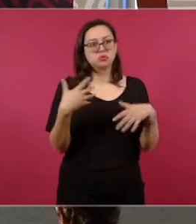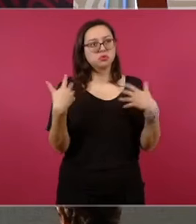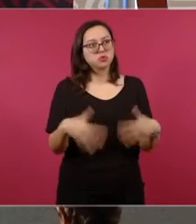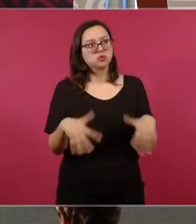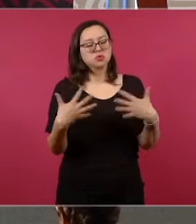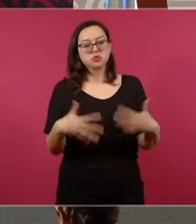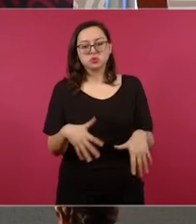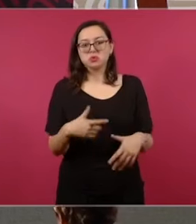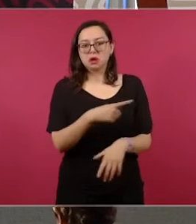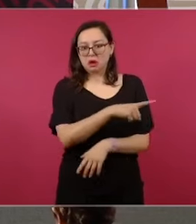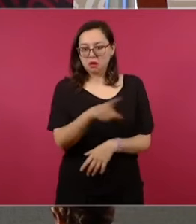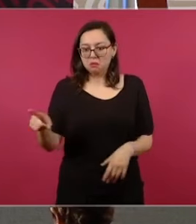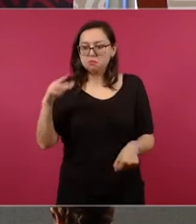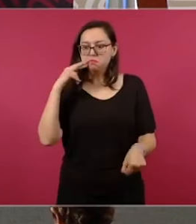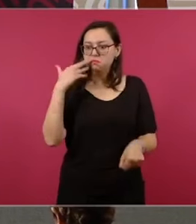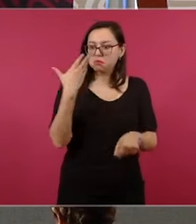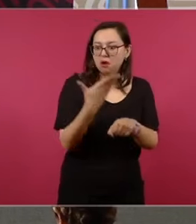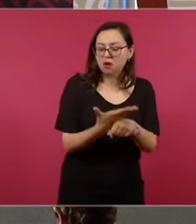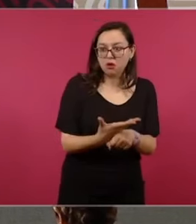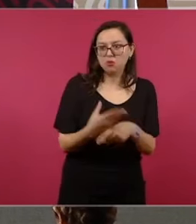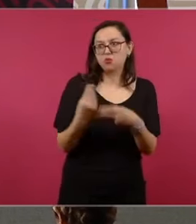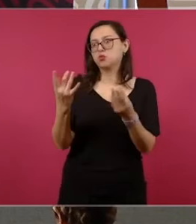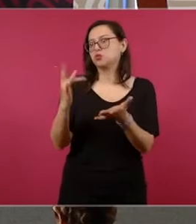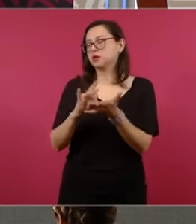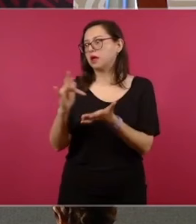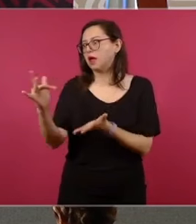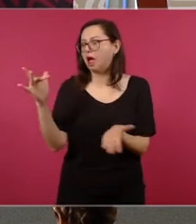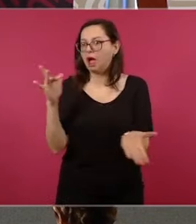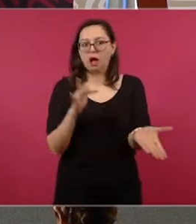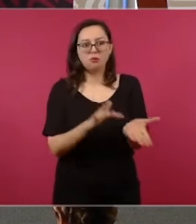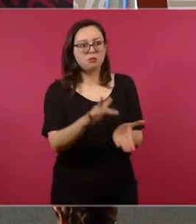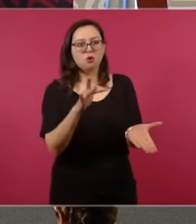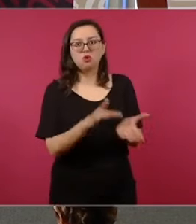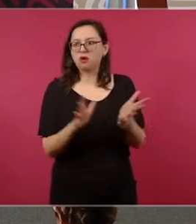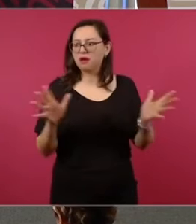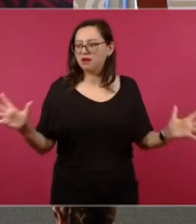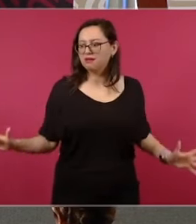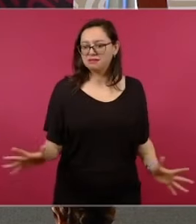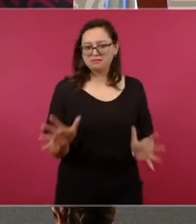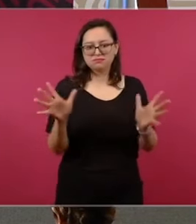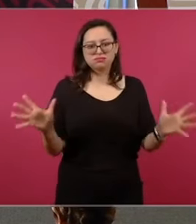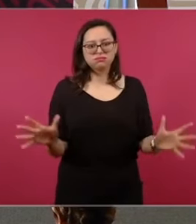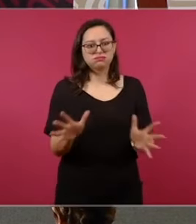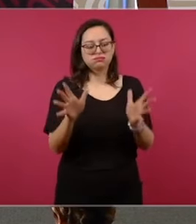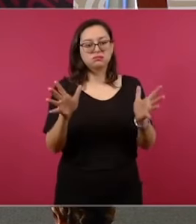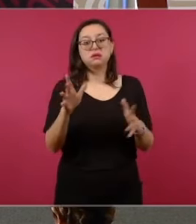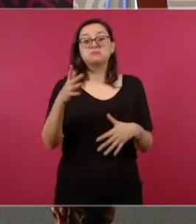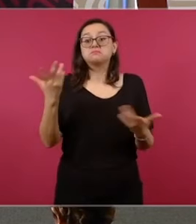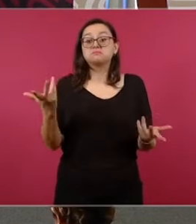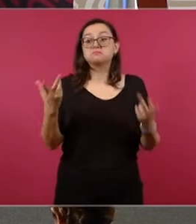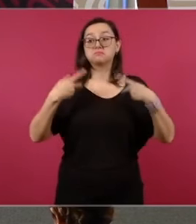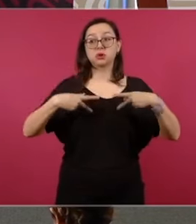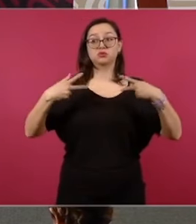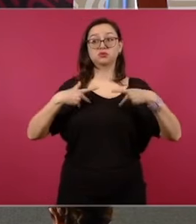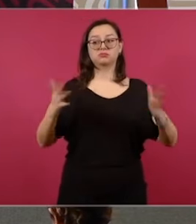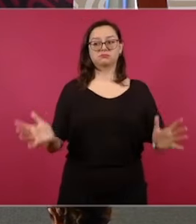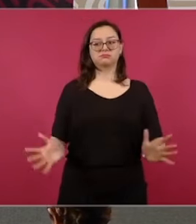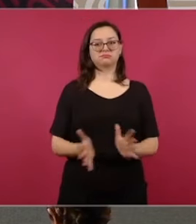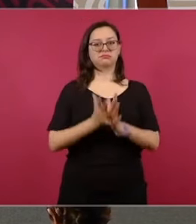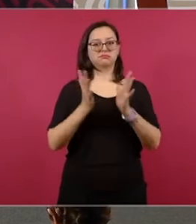presidente, por su apoyo, gracias a su compromiso y fortalecimiento y la democratización del sistema